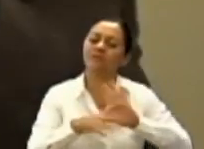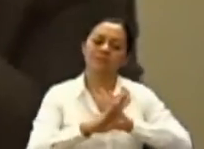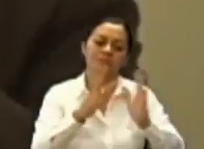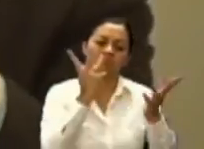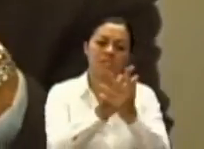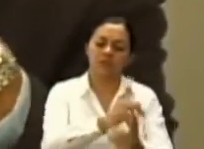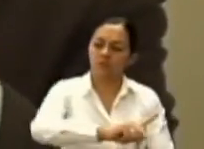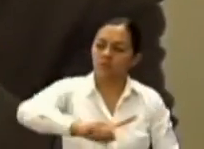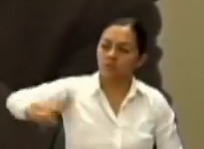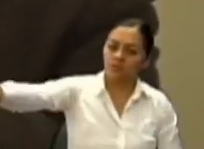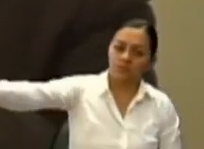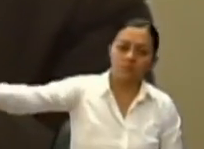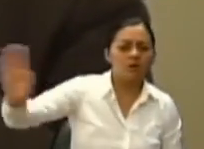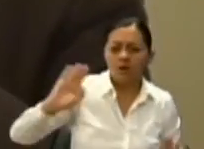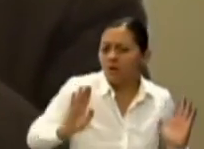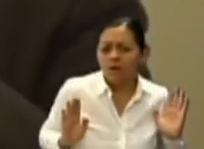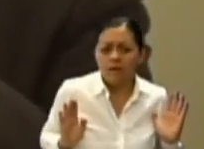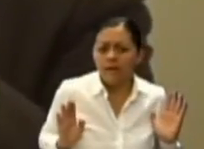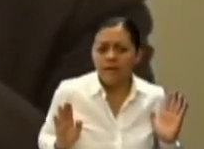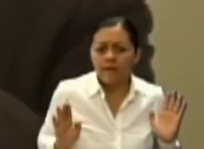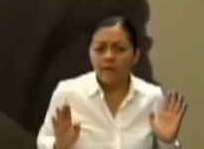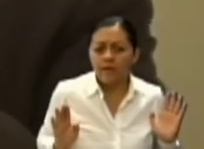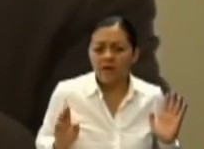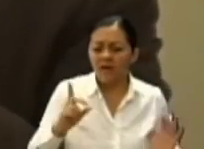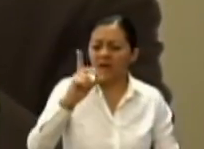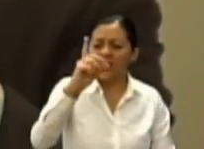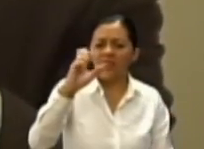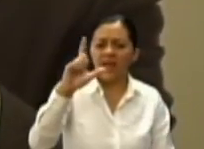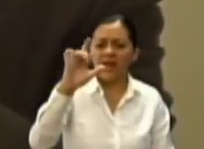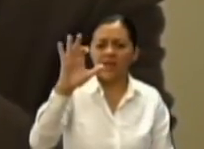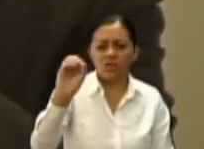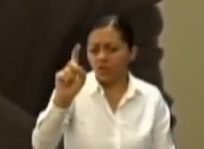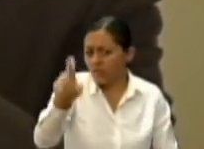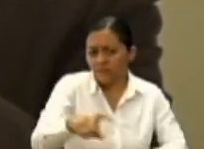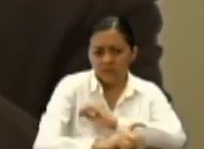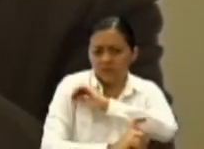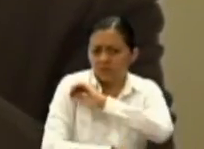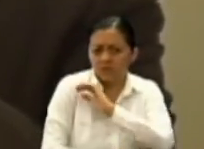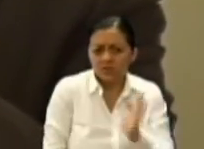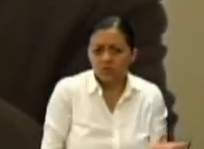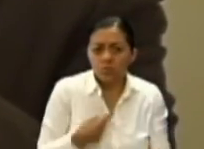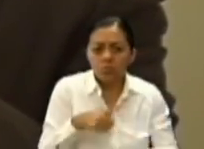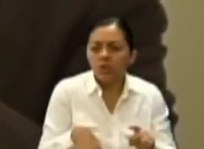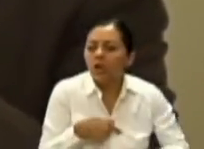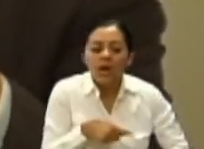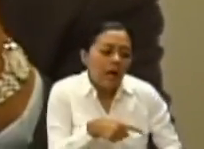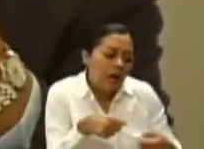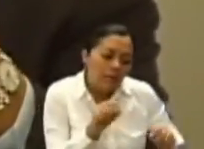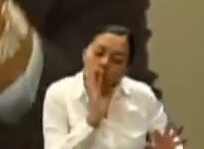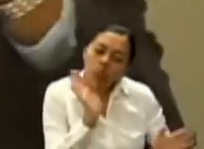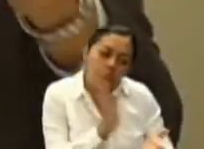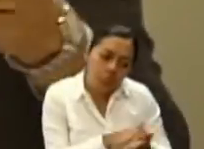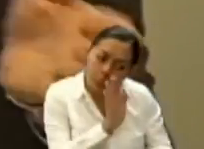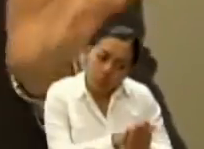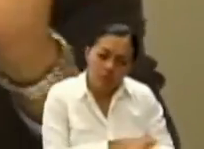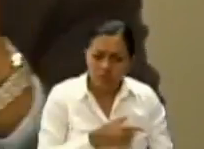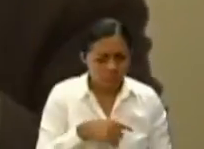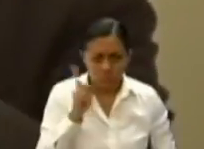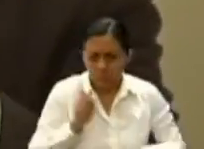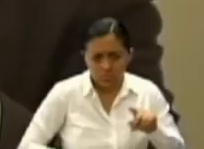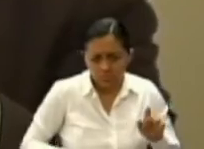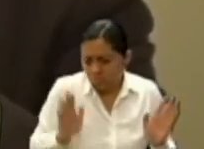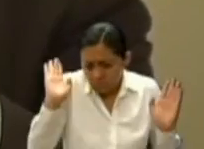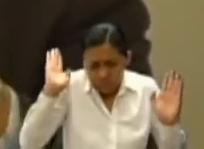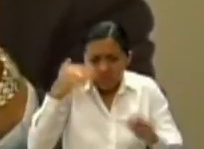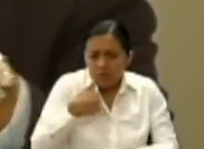cuántos lady si no puedes informar la situación eso tienes que ser sancionado por además que siga así si fuese verdad que se va a